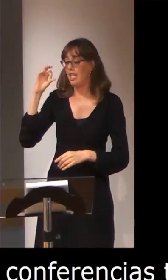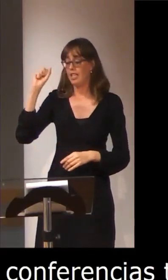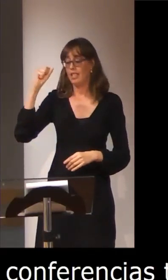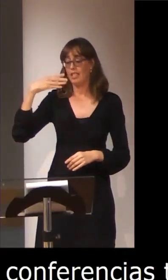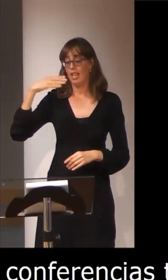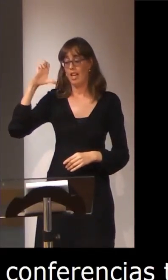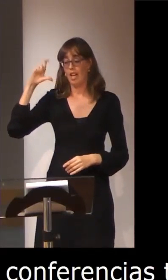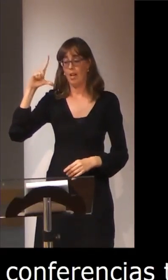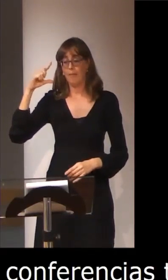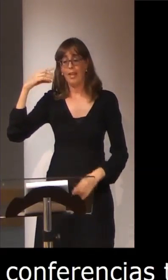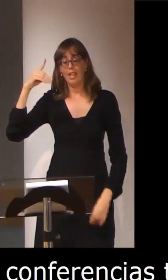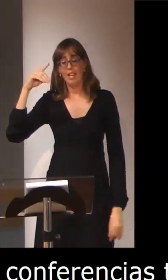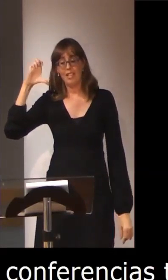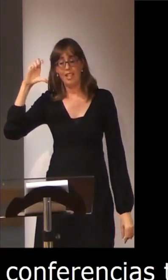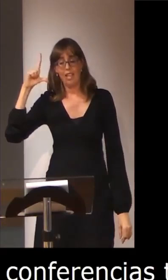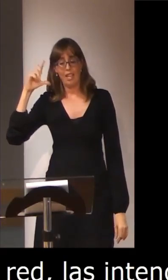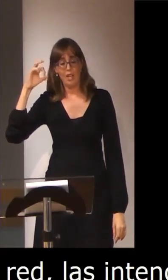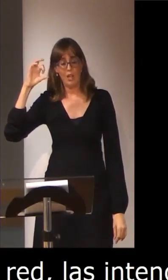Otra de las conferencias